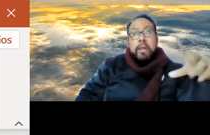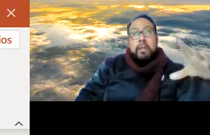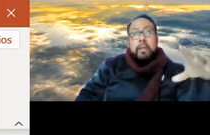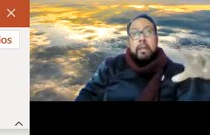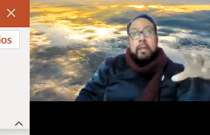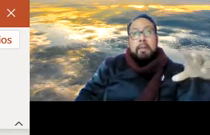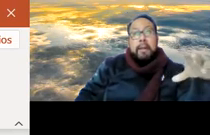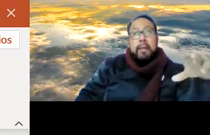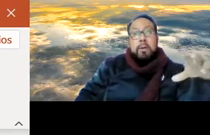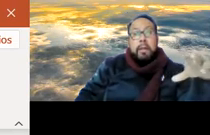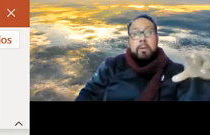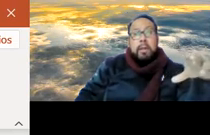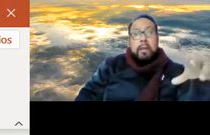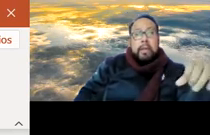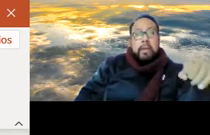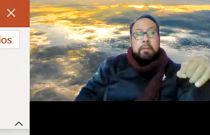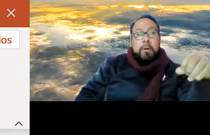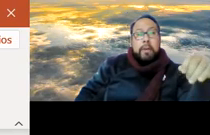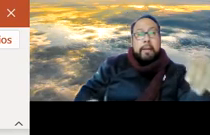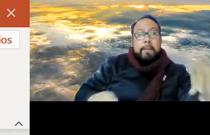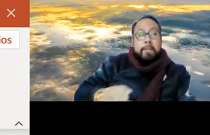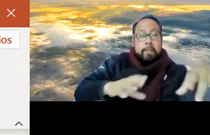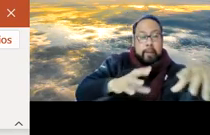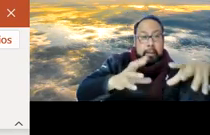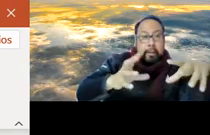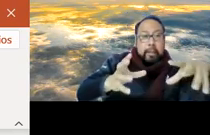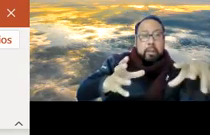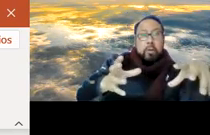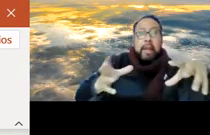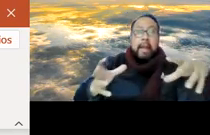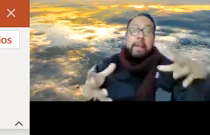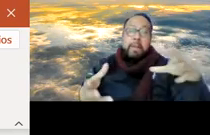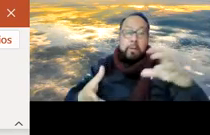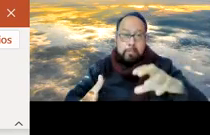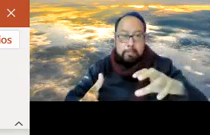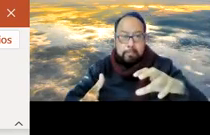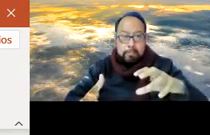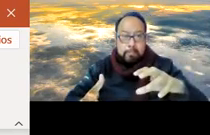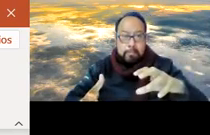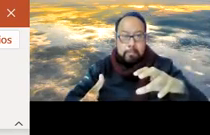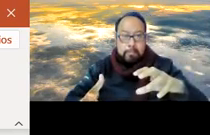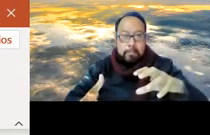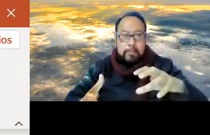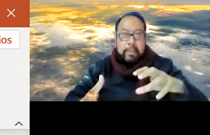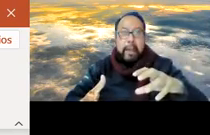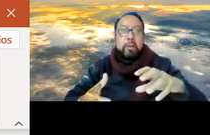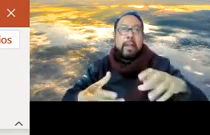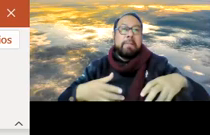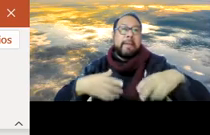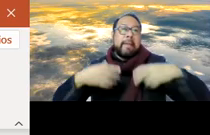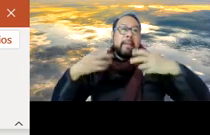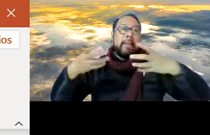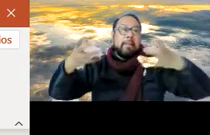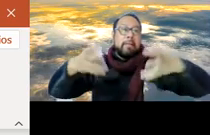personas, ponentes que van en congresos y que exponen textos académicos, ya no